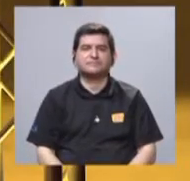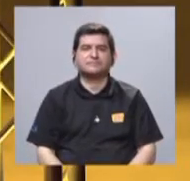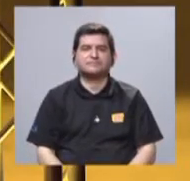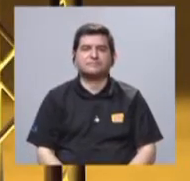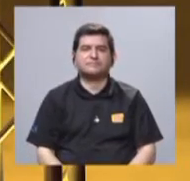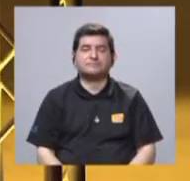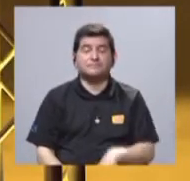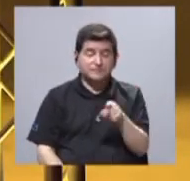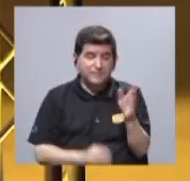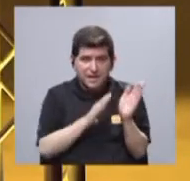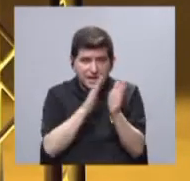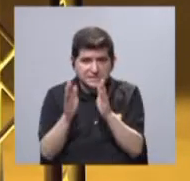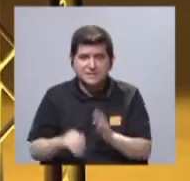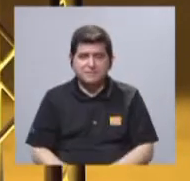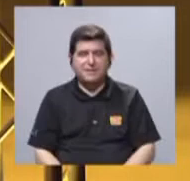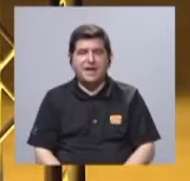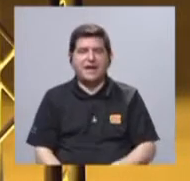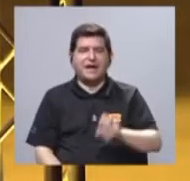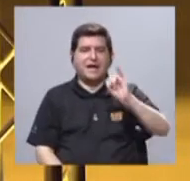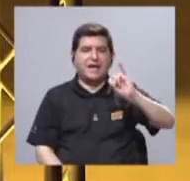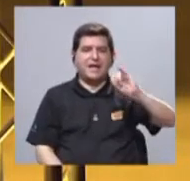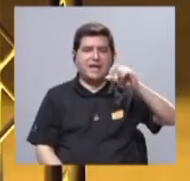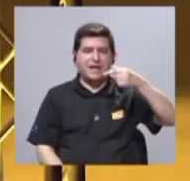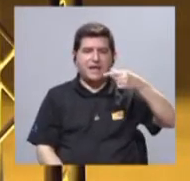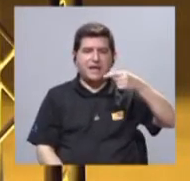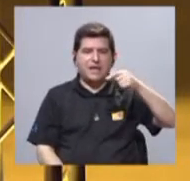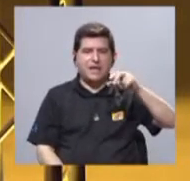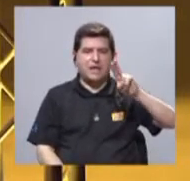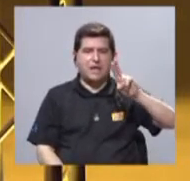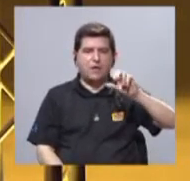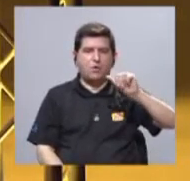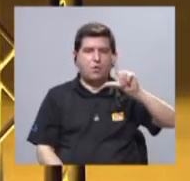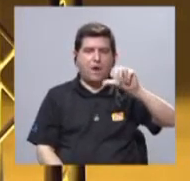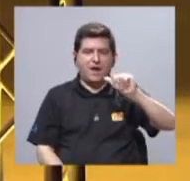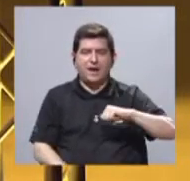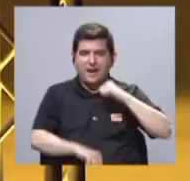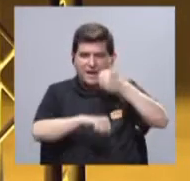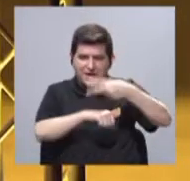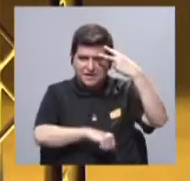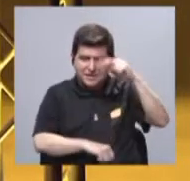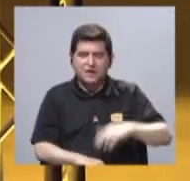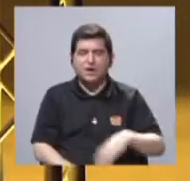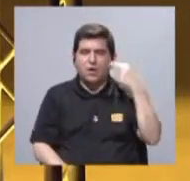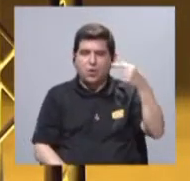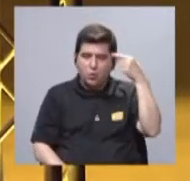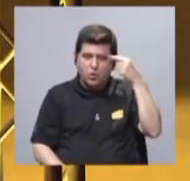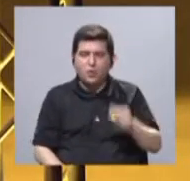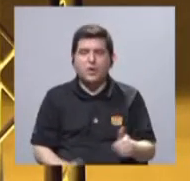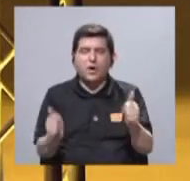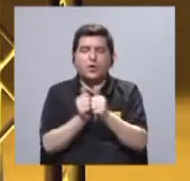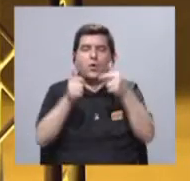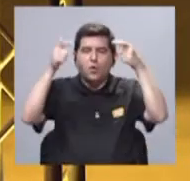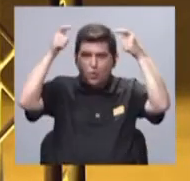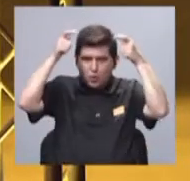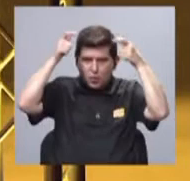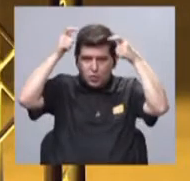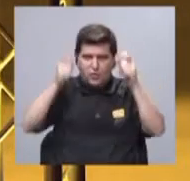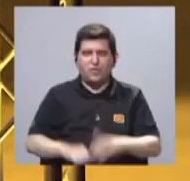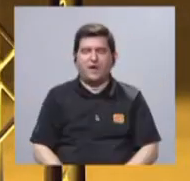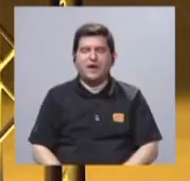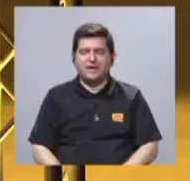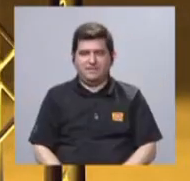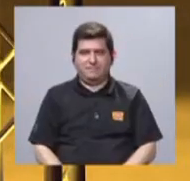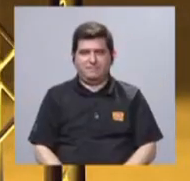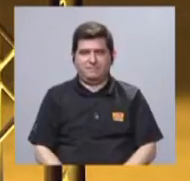aún. Este plan de Iguala habla de establecer en México un gobierno monárquico,